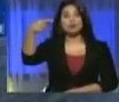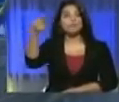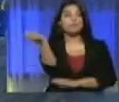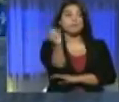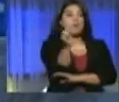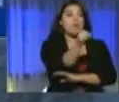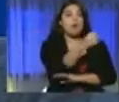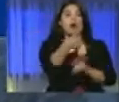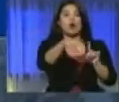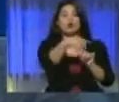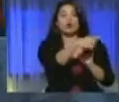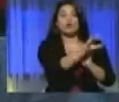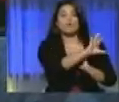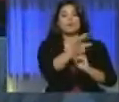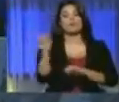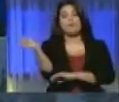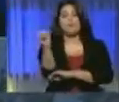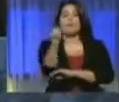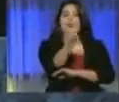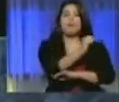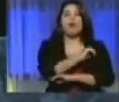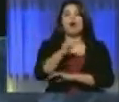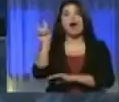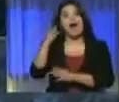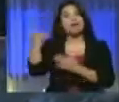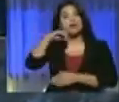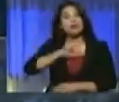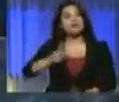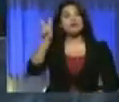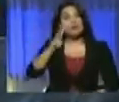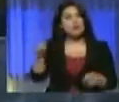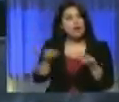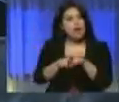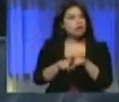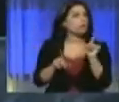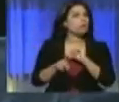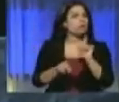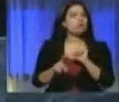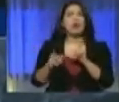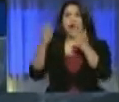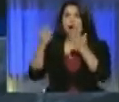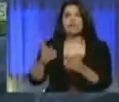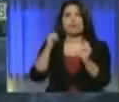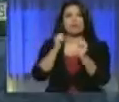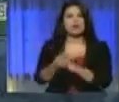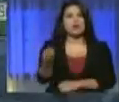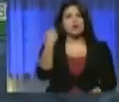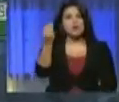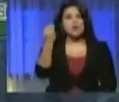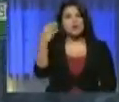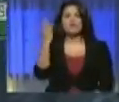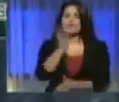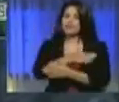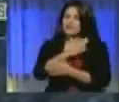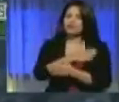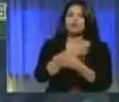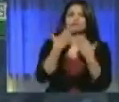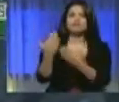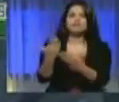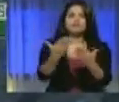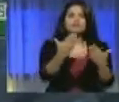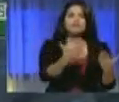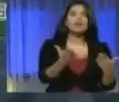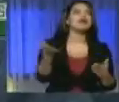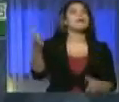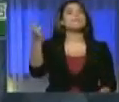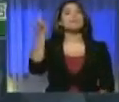luciendo. Nunca antes Venezuela tuvo esta calidad de atleta. Felicidades, muchachas, muchachos. Y las mujeres